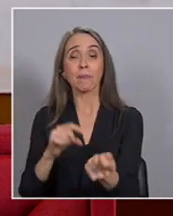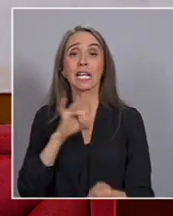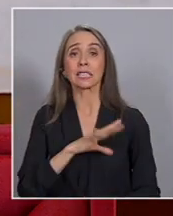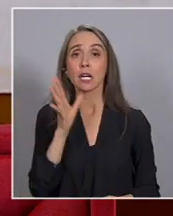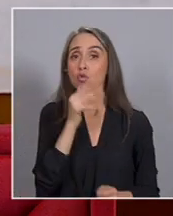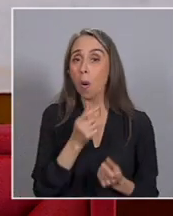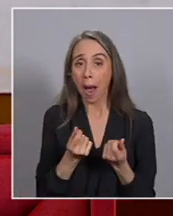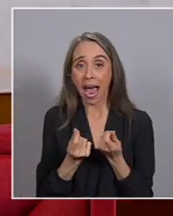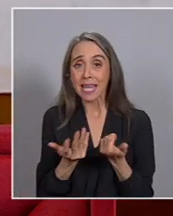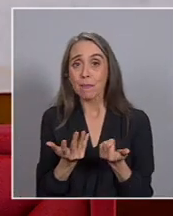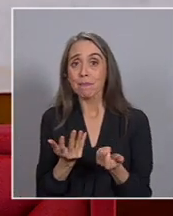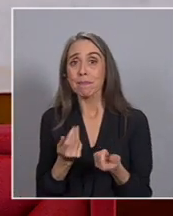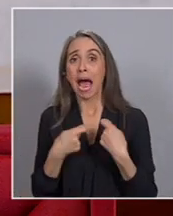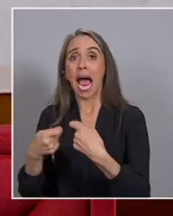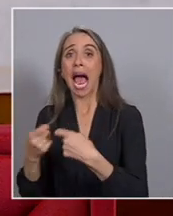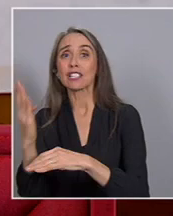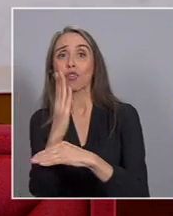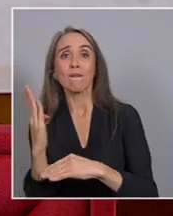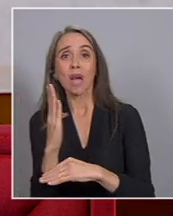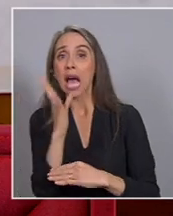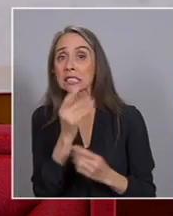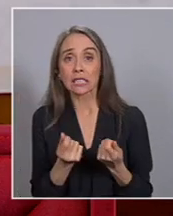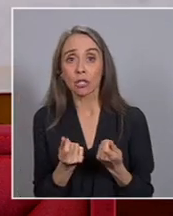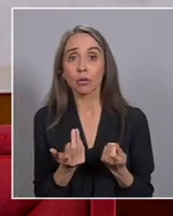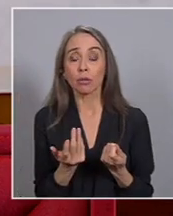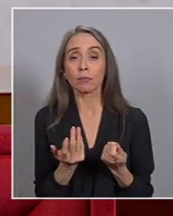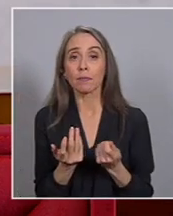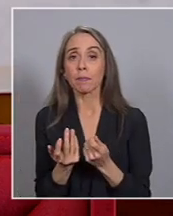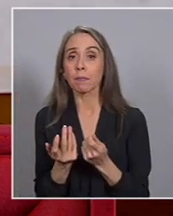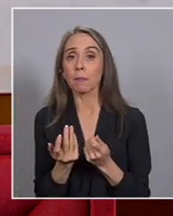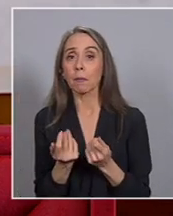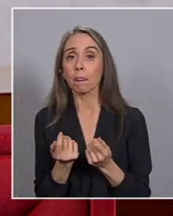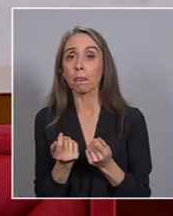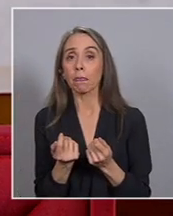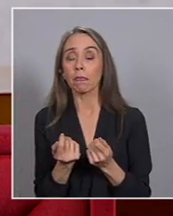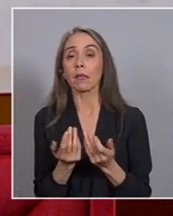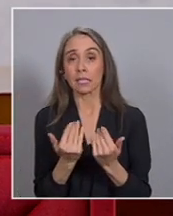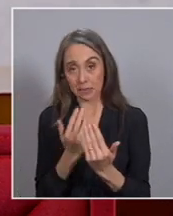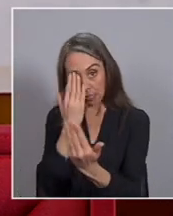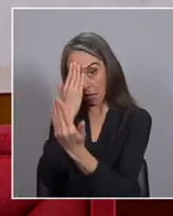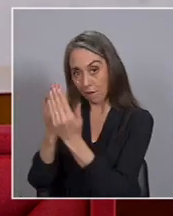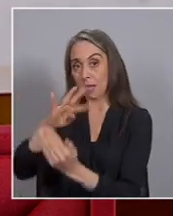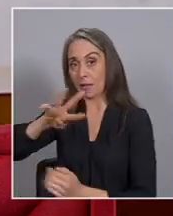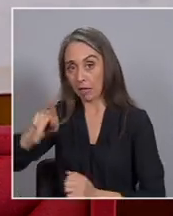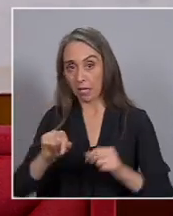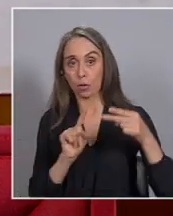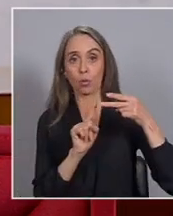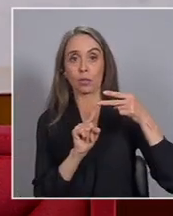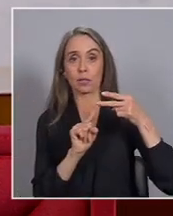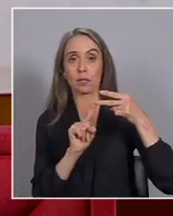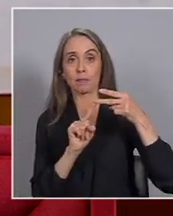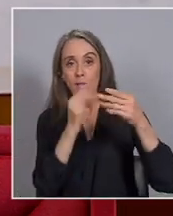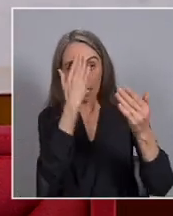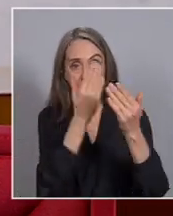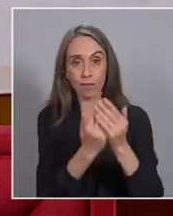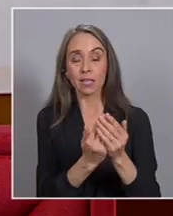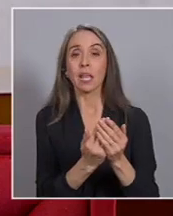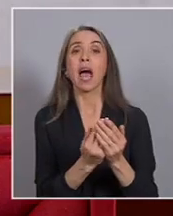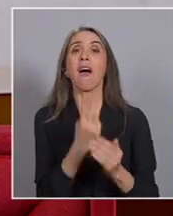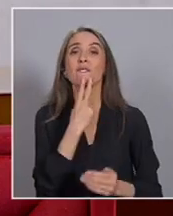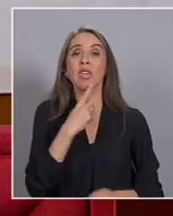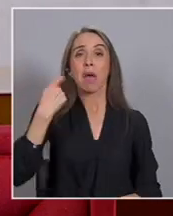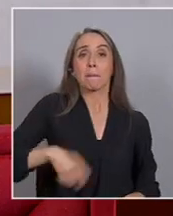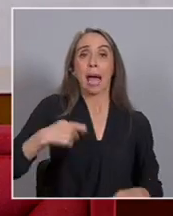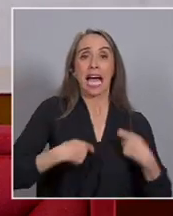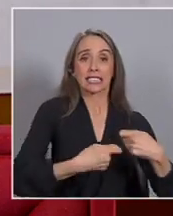sus necesidades básicas. Es junto con enfrentar la delincuencia, enfrentar el alza del costo de la